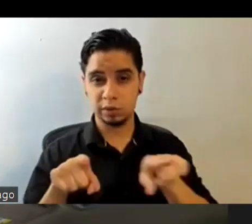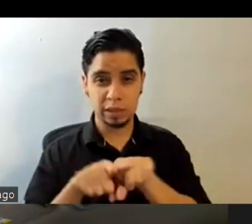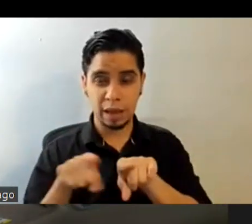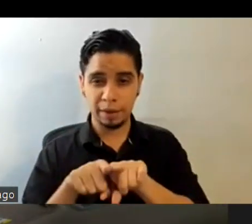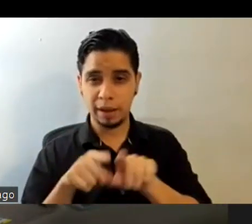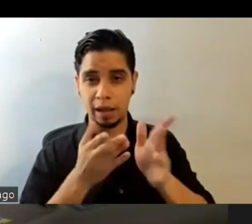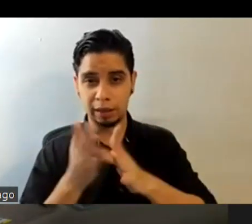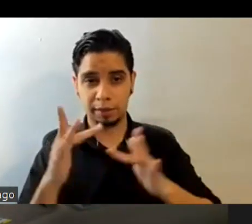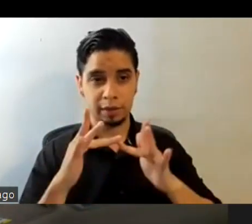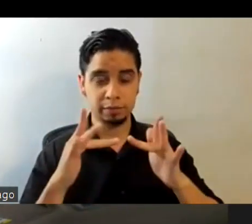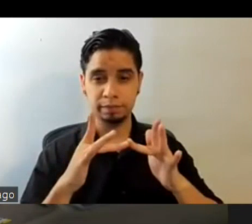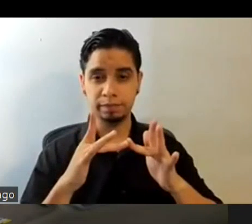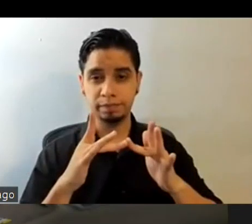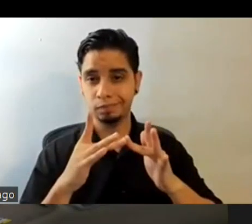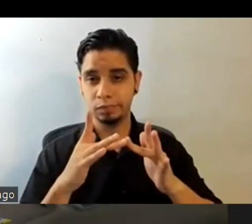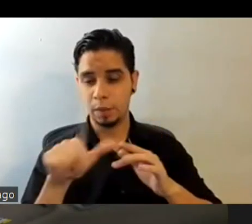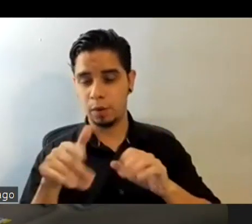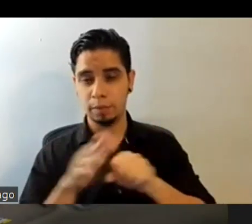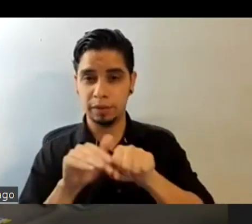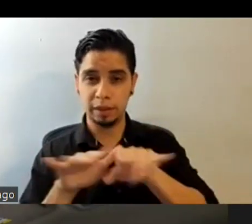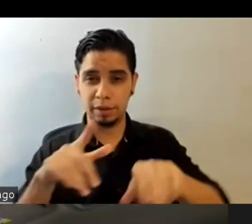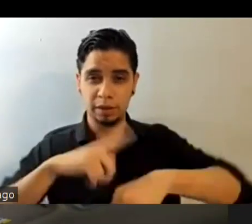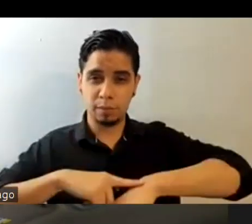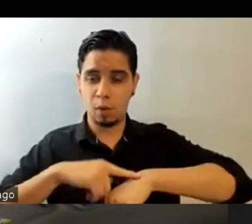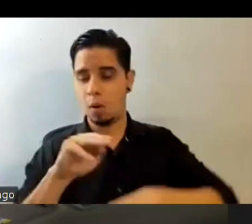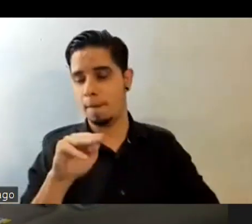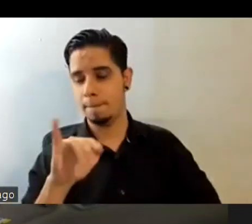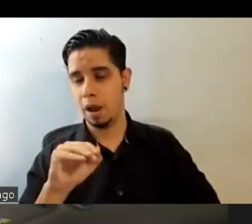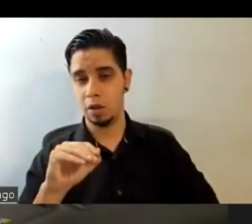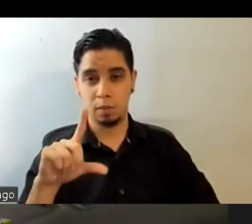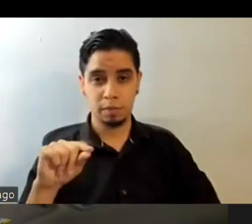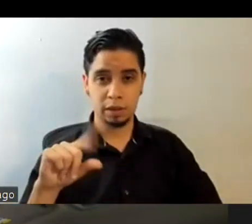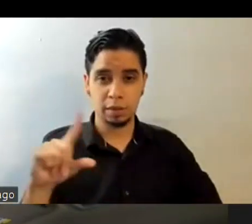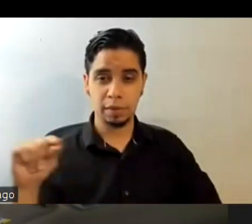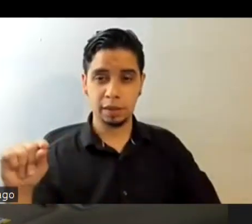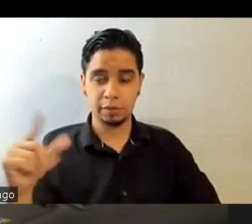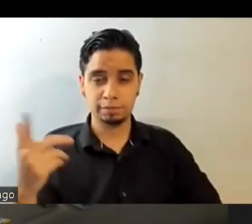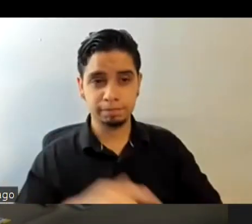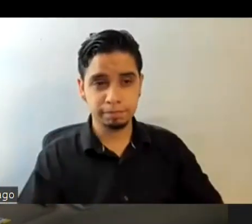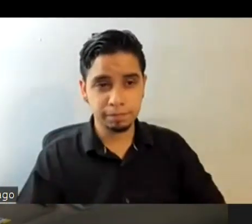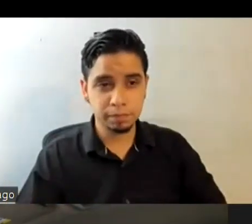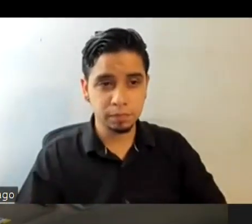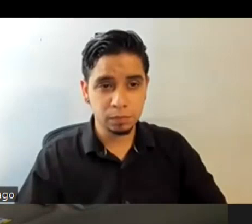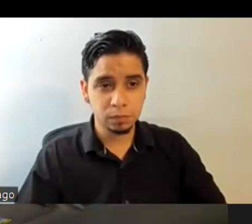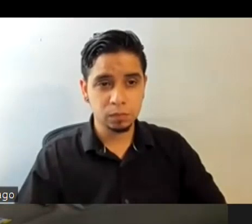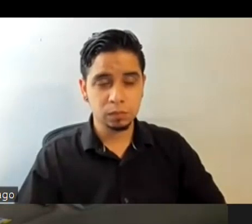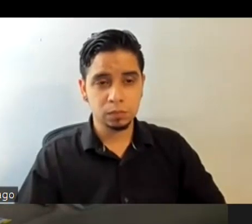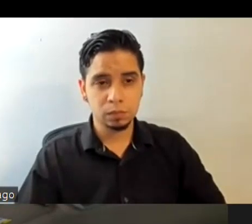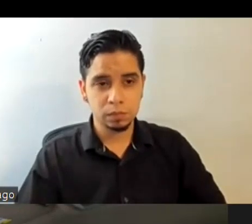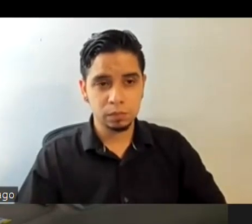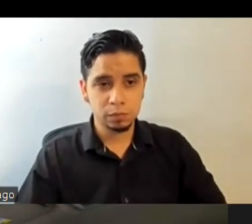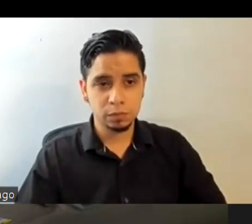completamente cibernético, fue con la pandemia en mayo de 2020. O sea, que como se